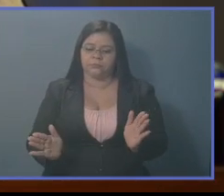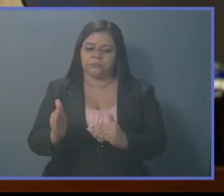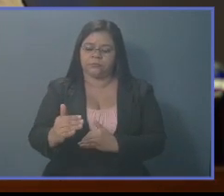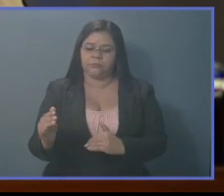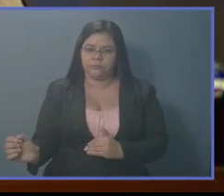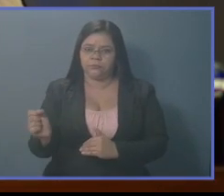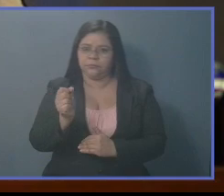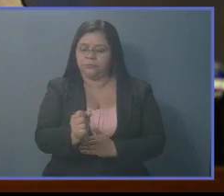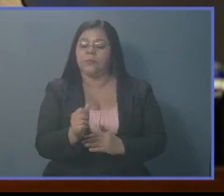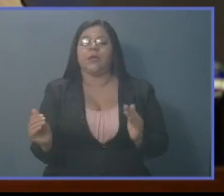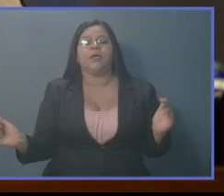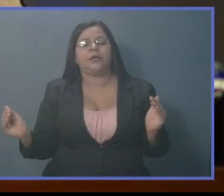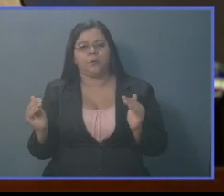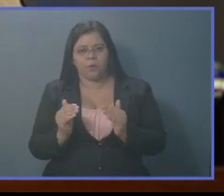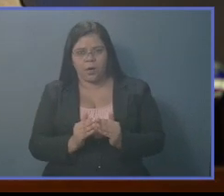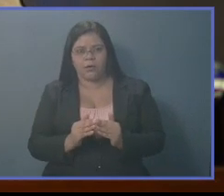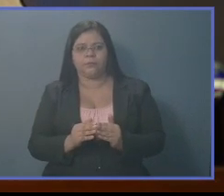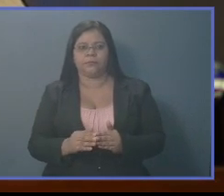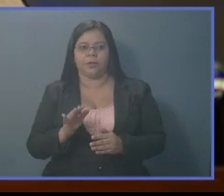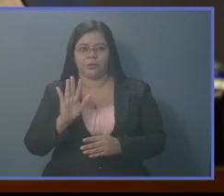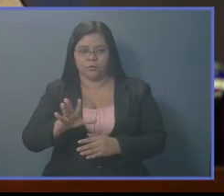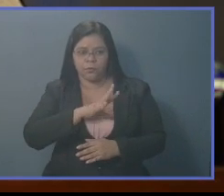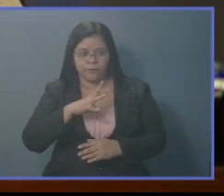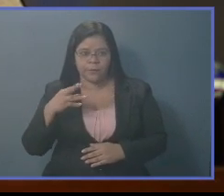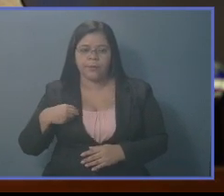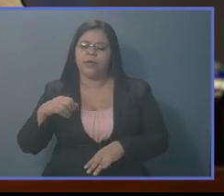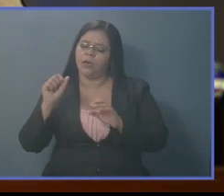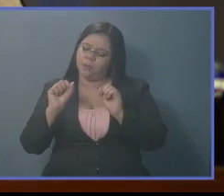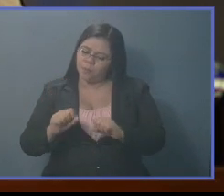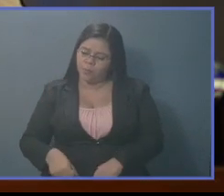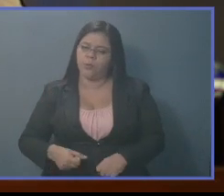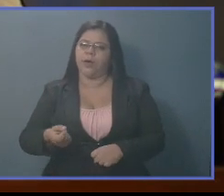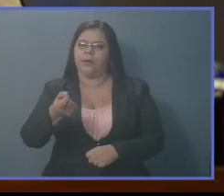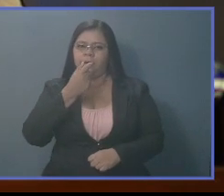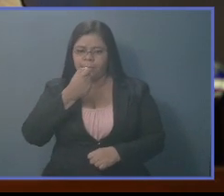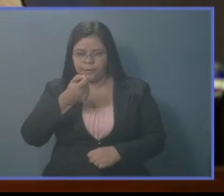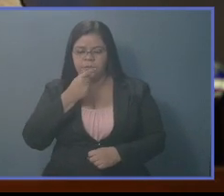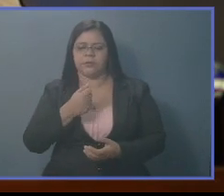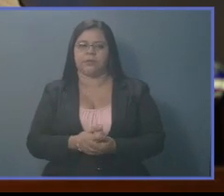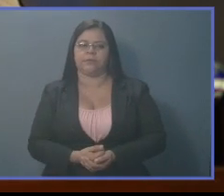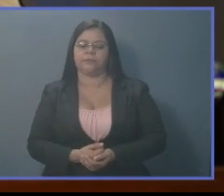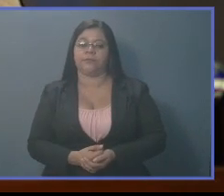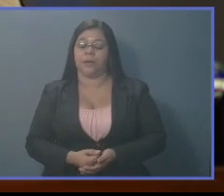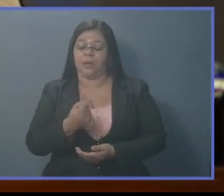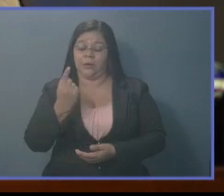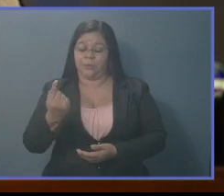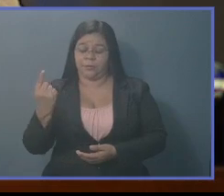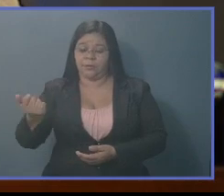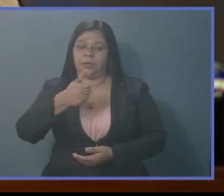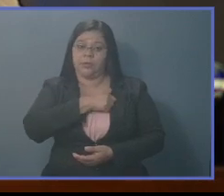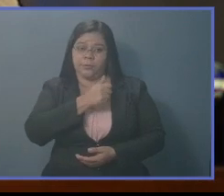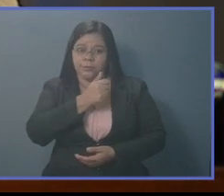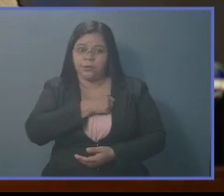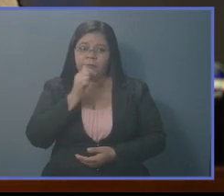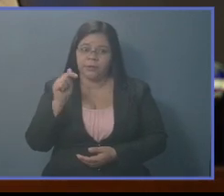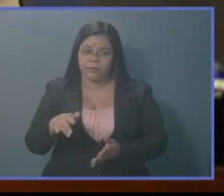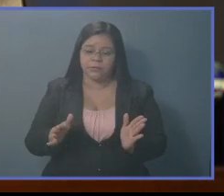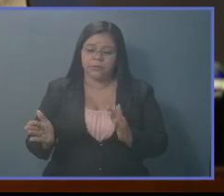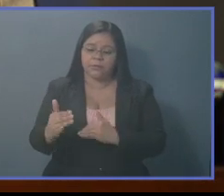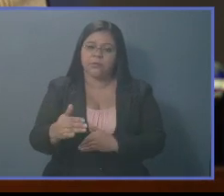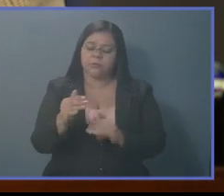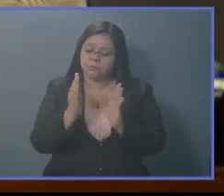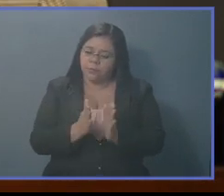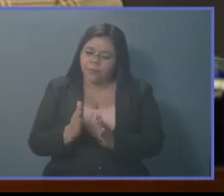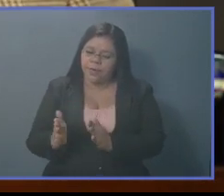También se habilita para que a través de familiares éstas puedan recibir dichos medicamentos. Los encargados de los centros de aislamiento y cuarentena deberán elaborar